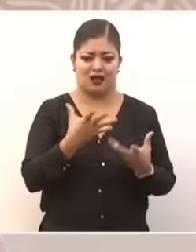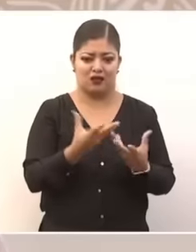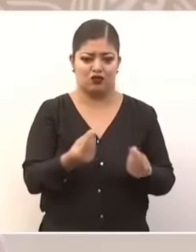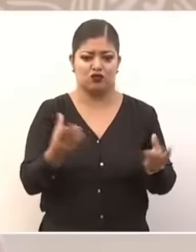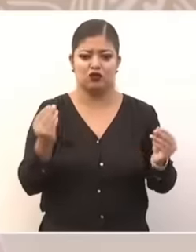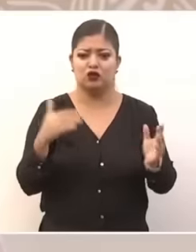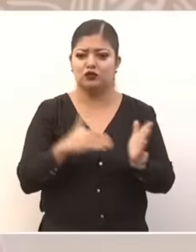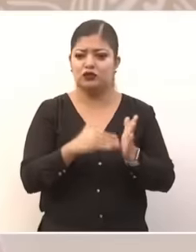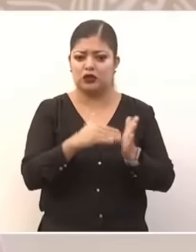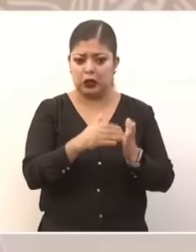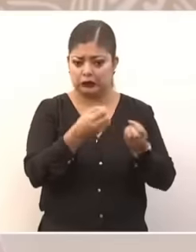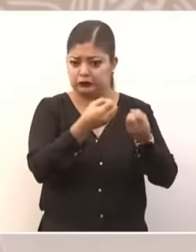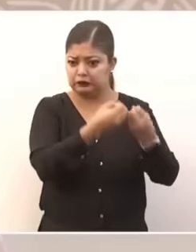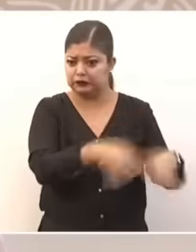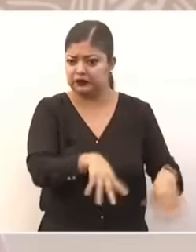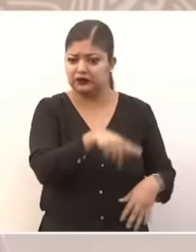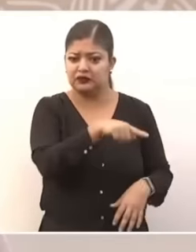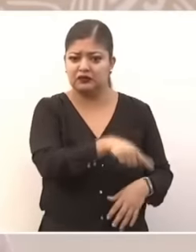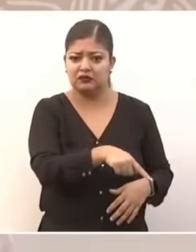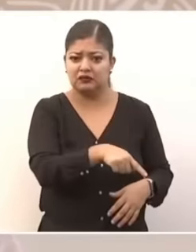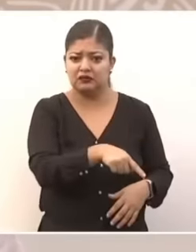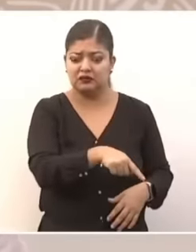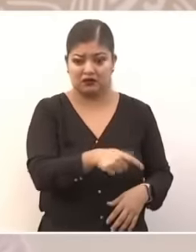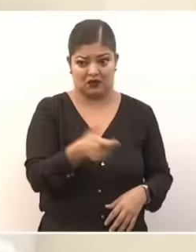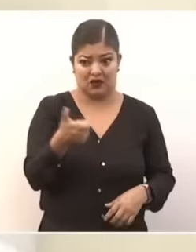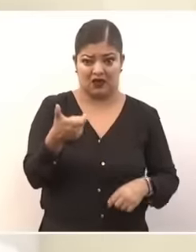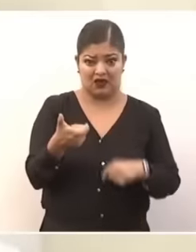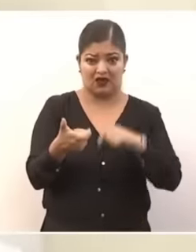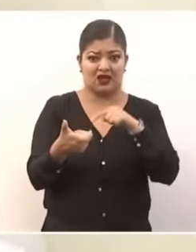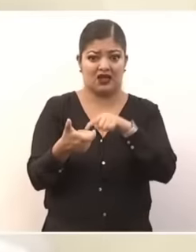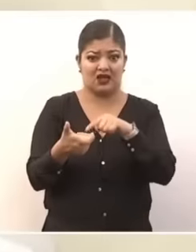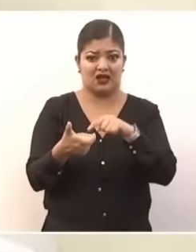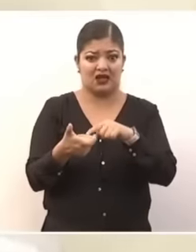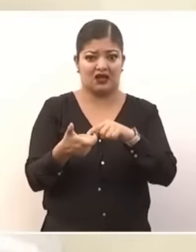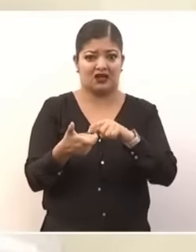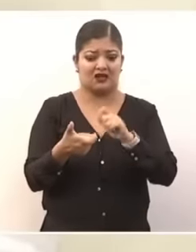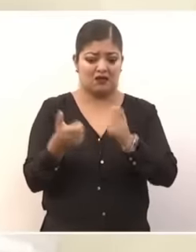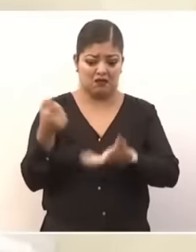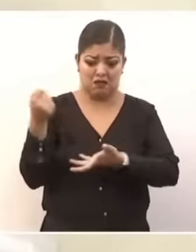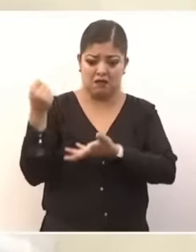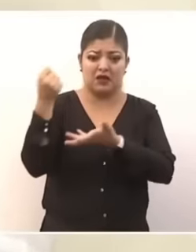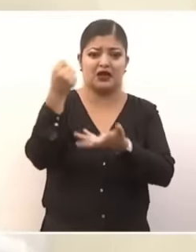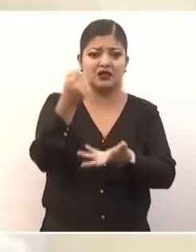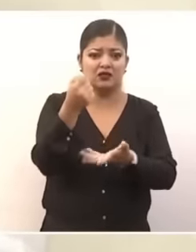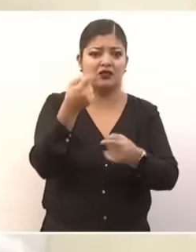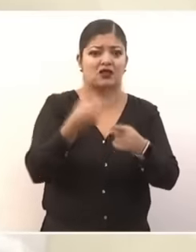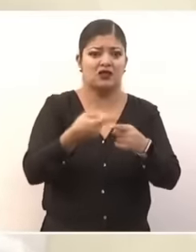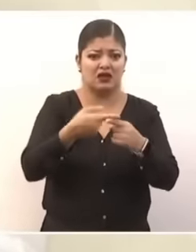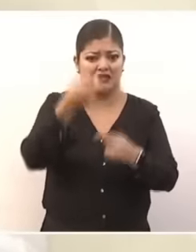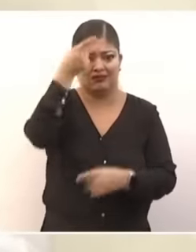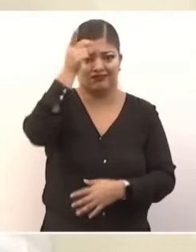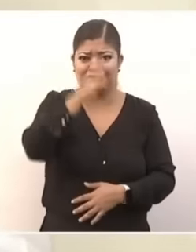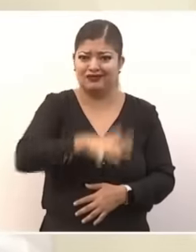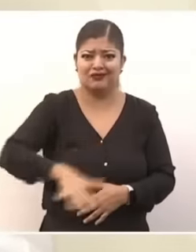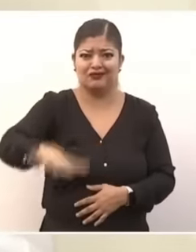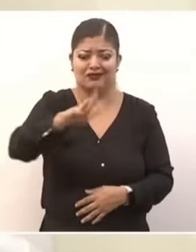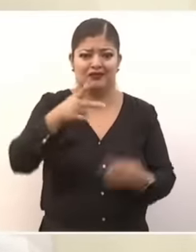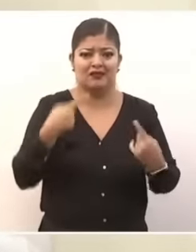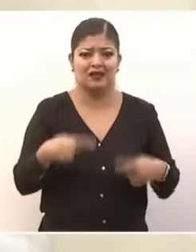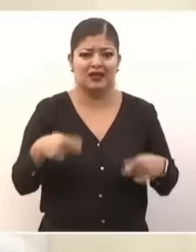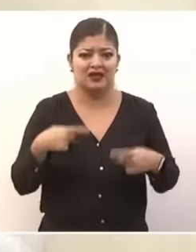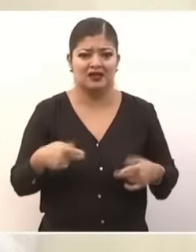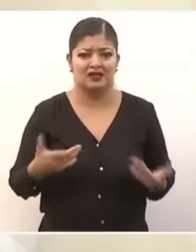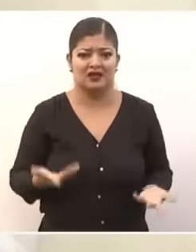de pesos, y el dinero del presupuesto es dinero del pueblo.